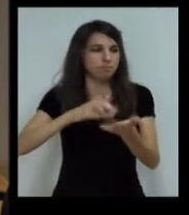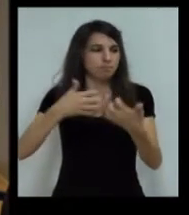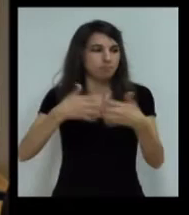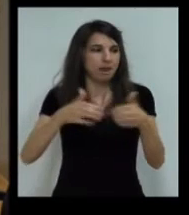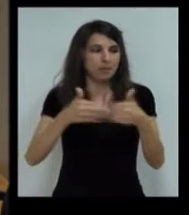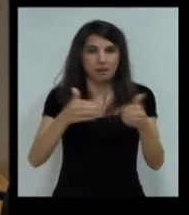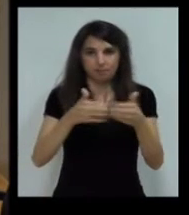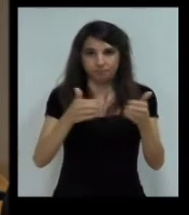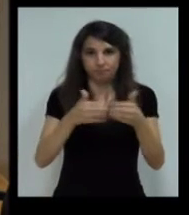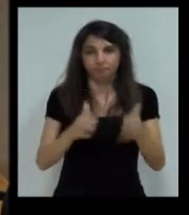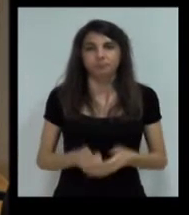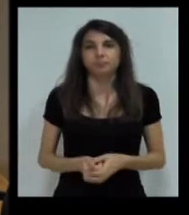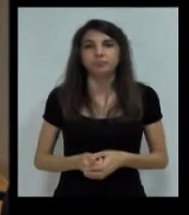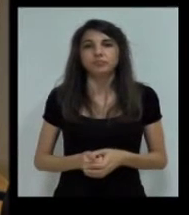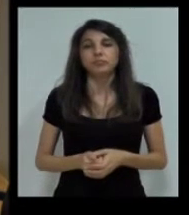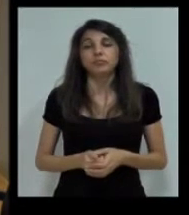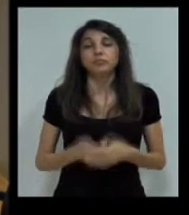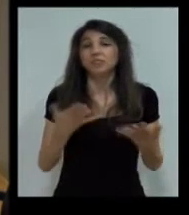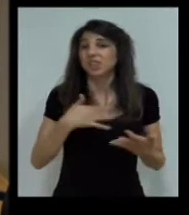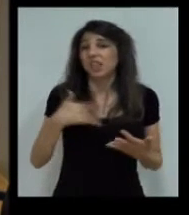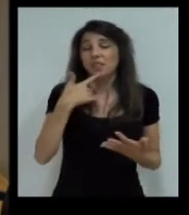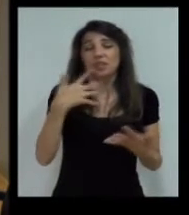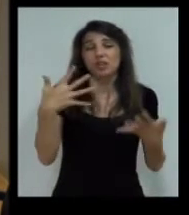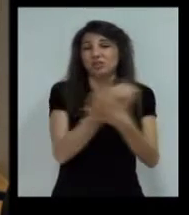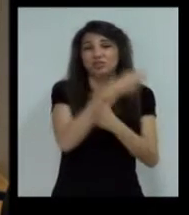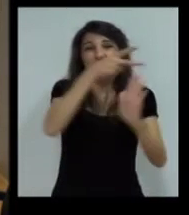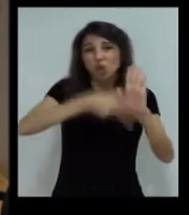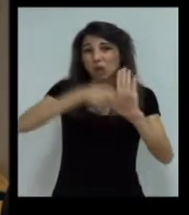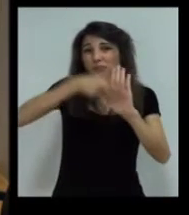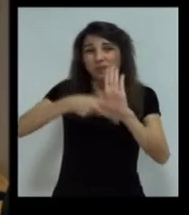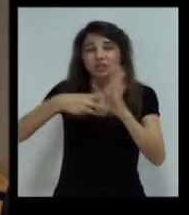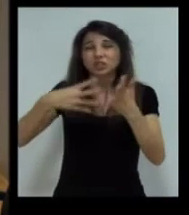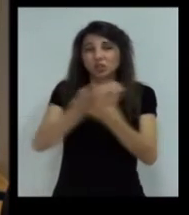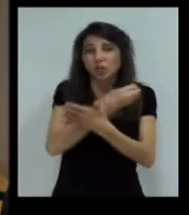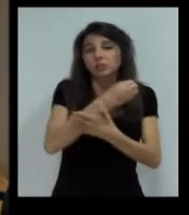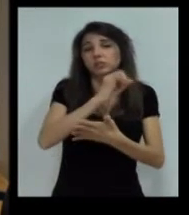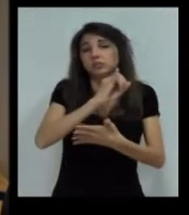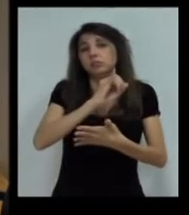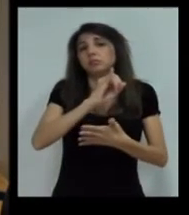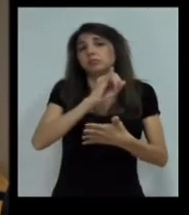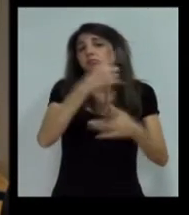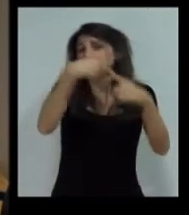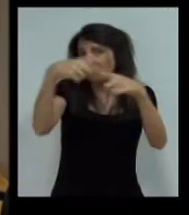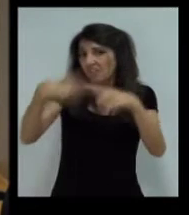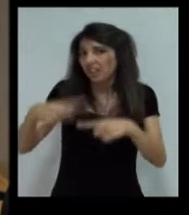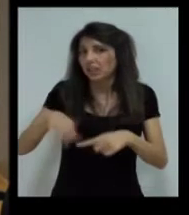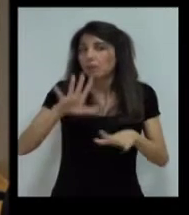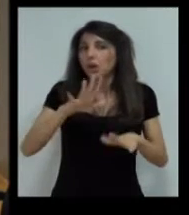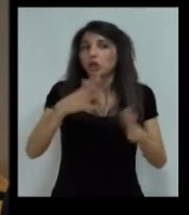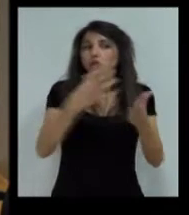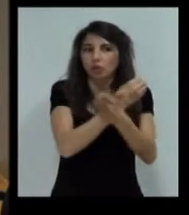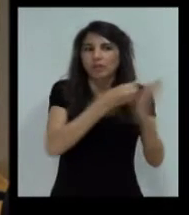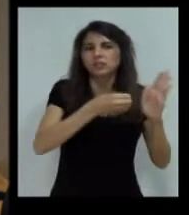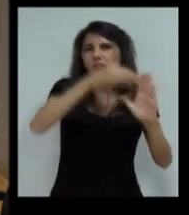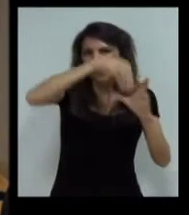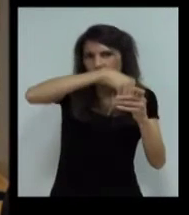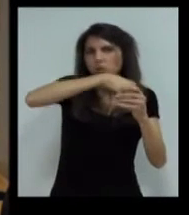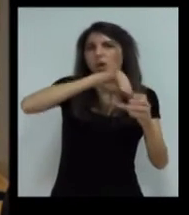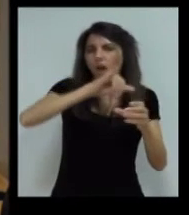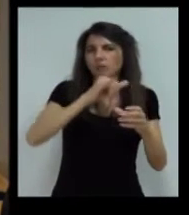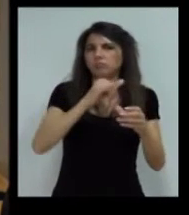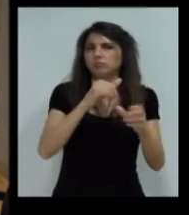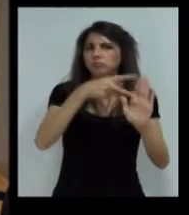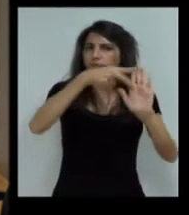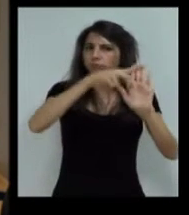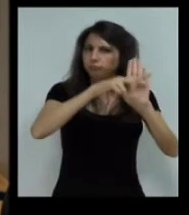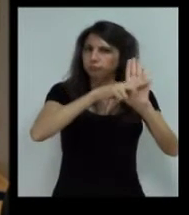cual, bueno, todas las normas tienen sus variables, ¿no? para garantizar la accesibilidad. En ese sentido yo creo